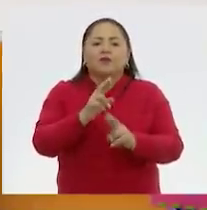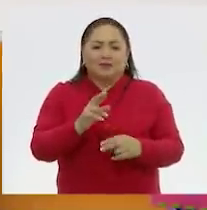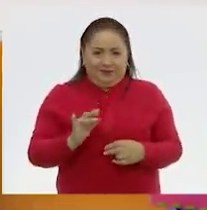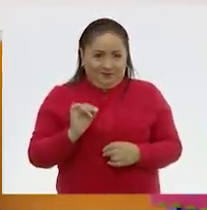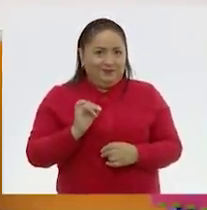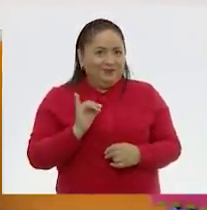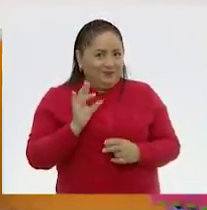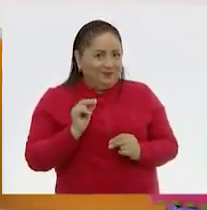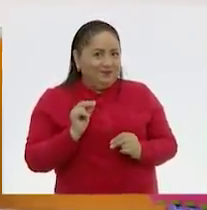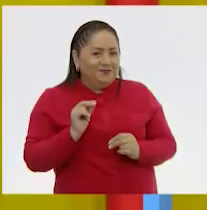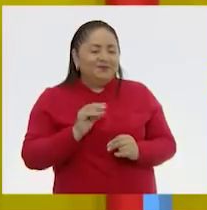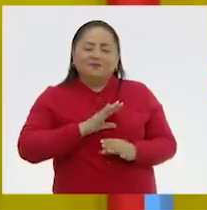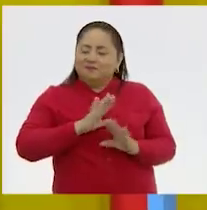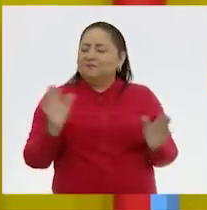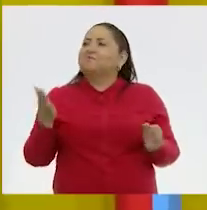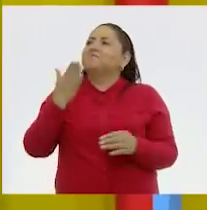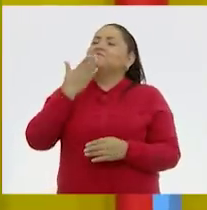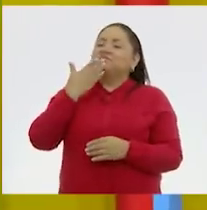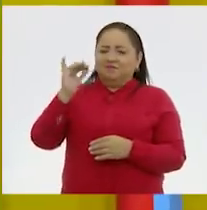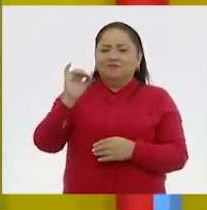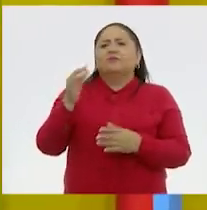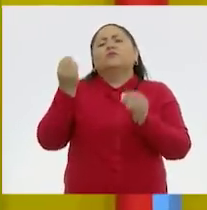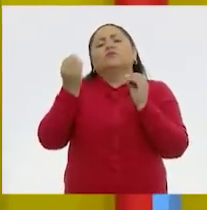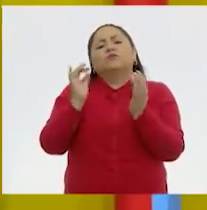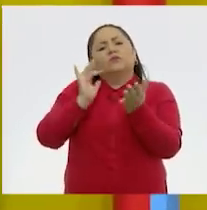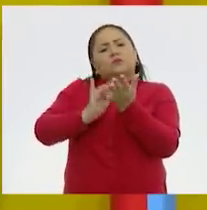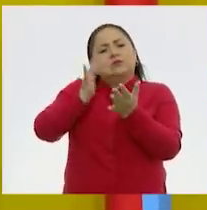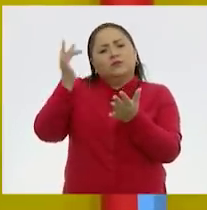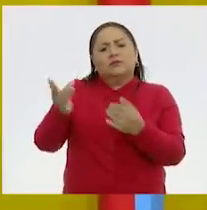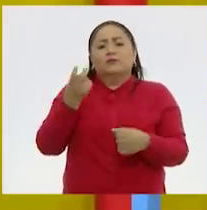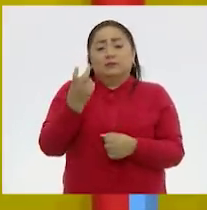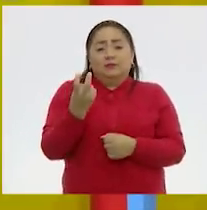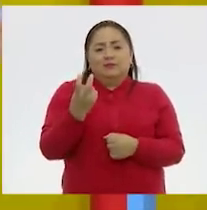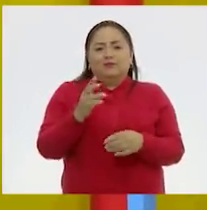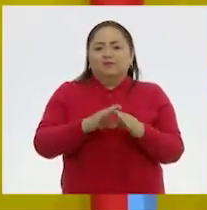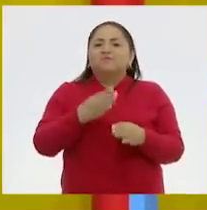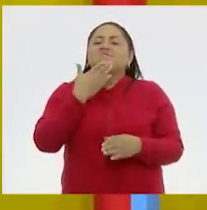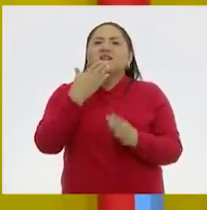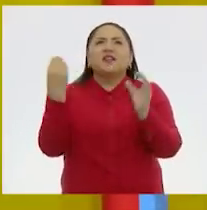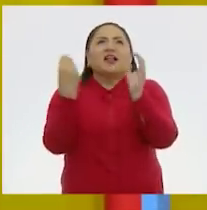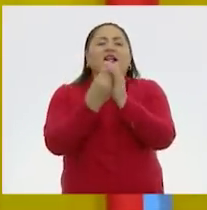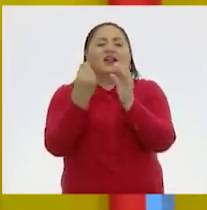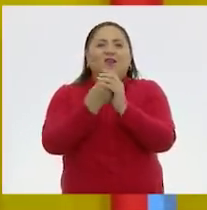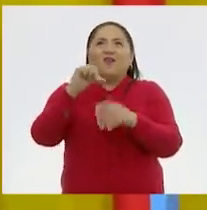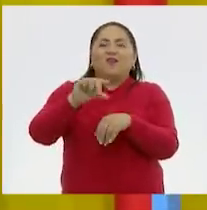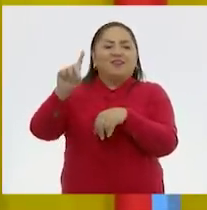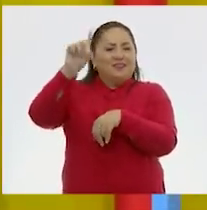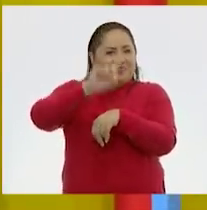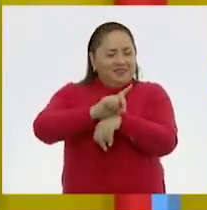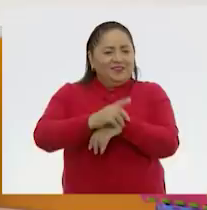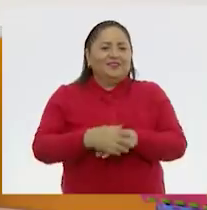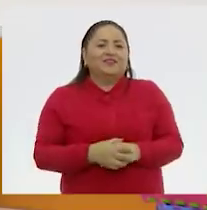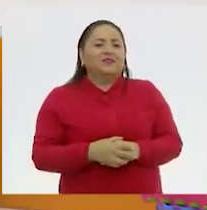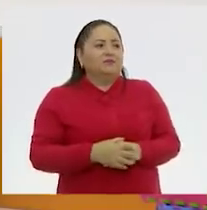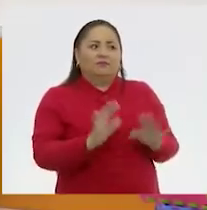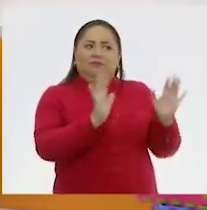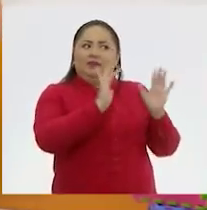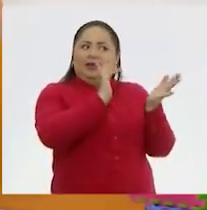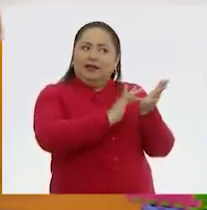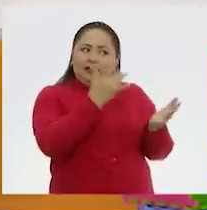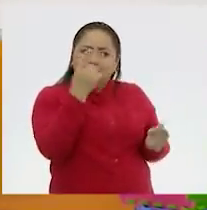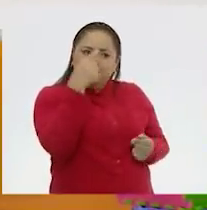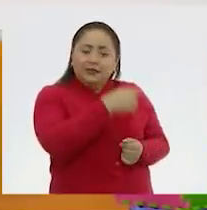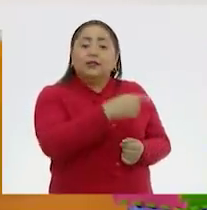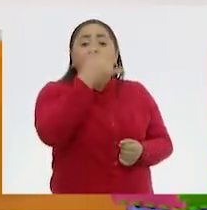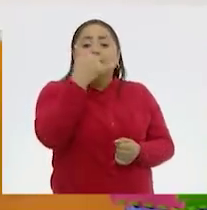dar? ¿Te parece? Me encanta la idea. Saladín, muchísimas gracias por esta excelente clase que nos diste el día de hoy. No. Gracias a